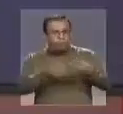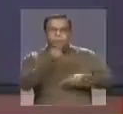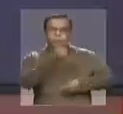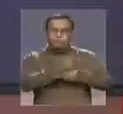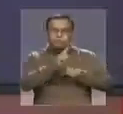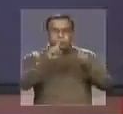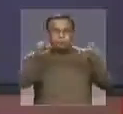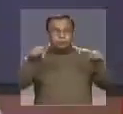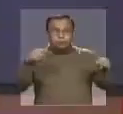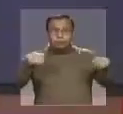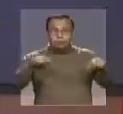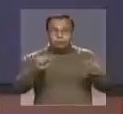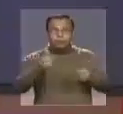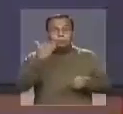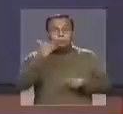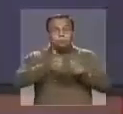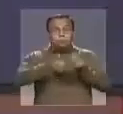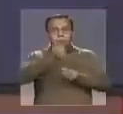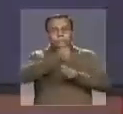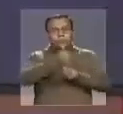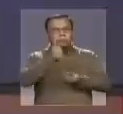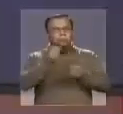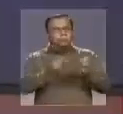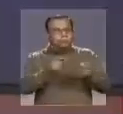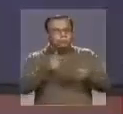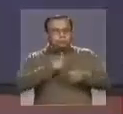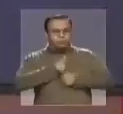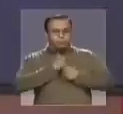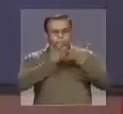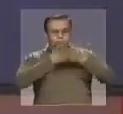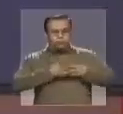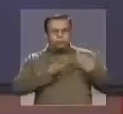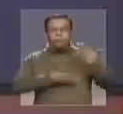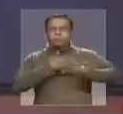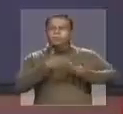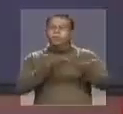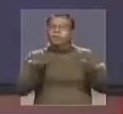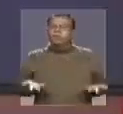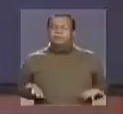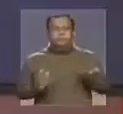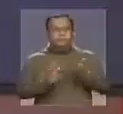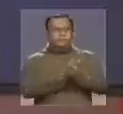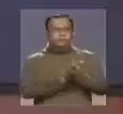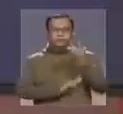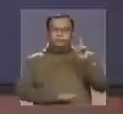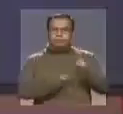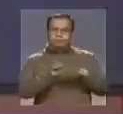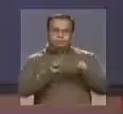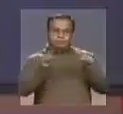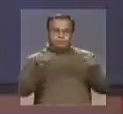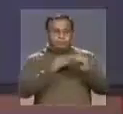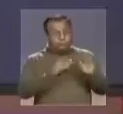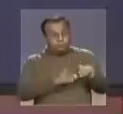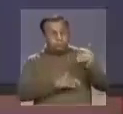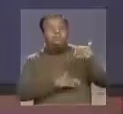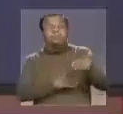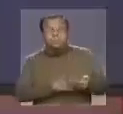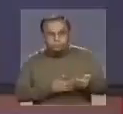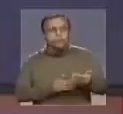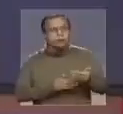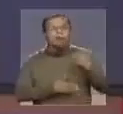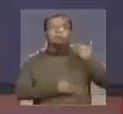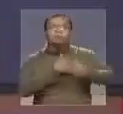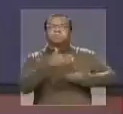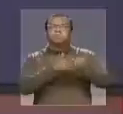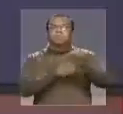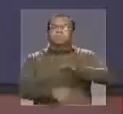efectivamente es madre, cabeza de familia, tú como funcionario público con ese dato no vas a poder hacer más allá que tener